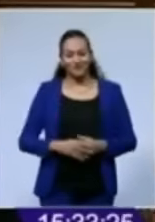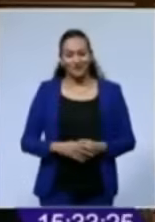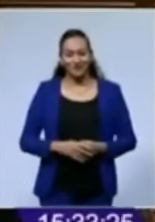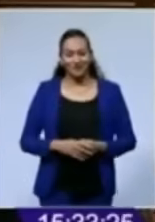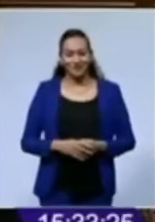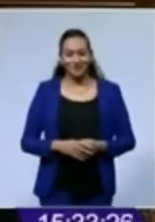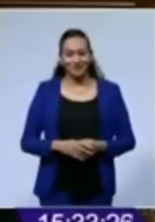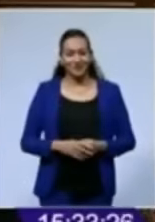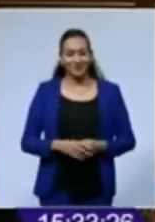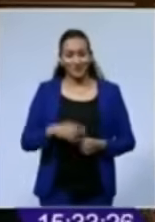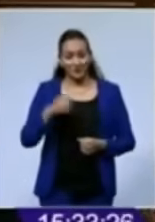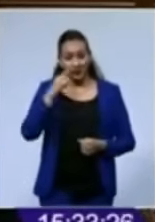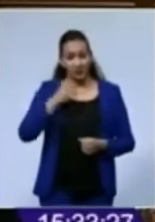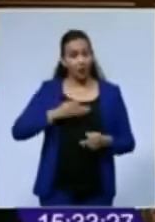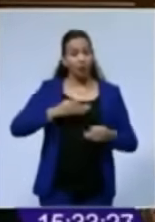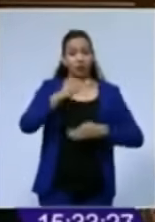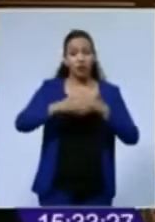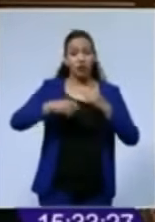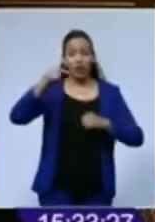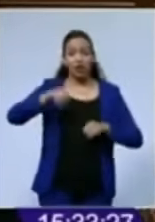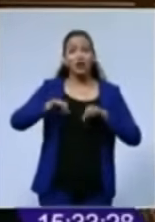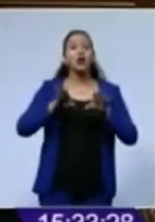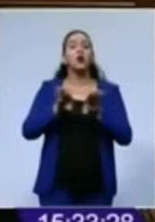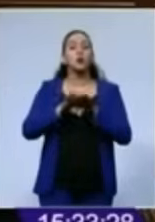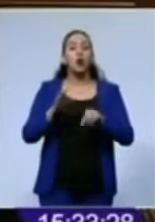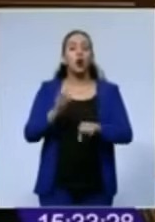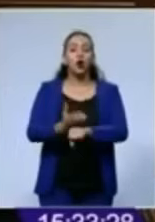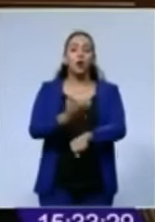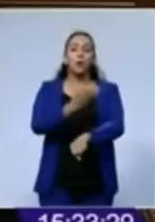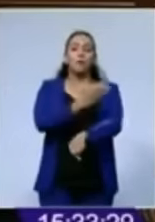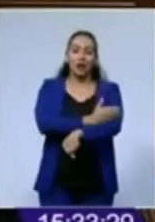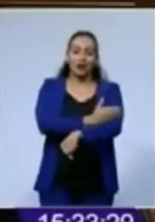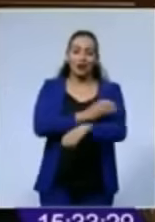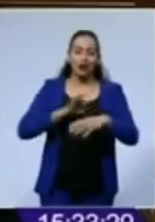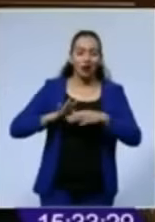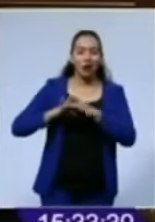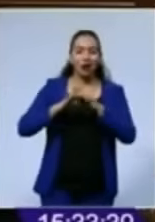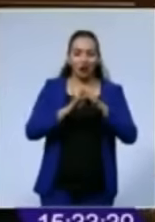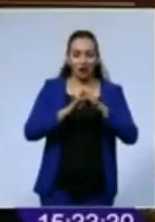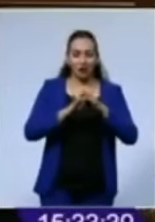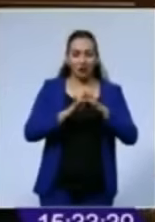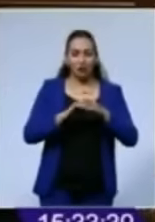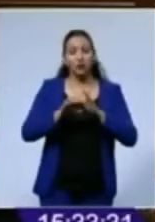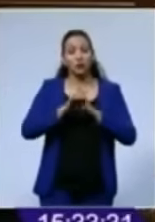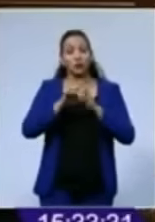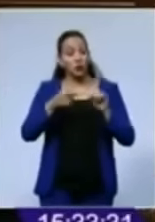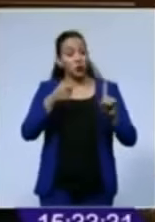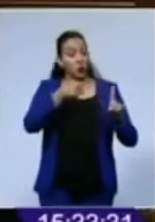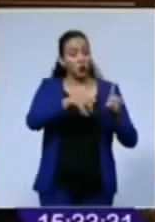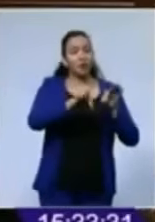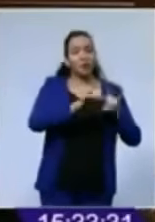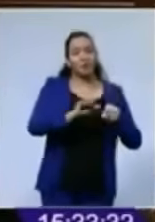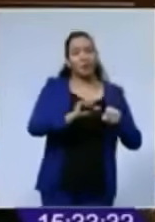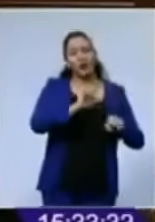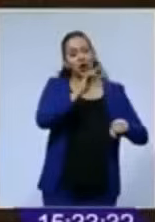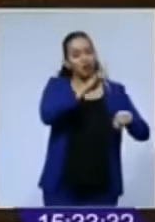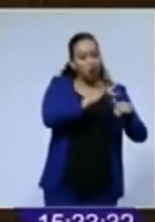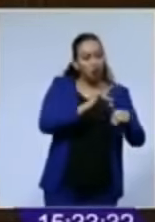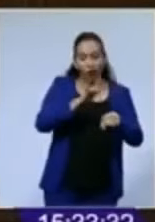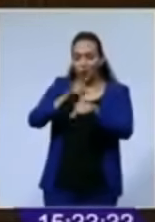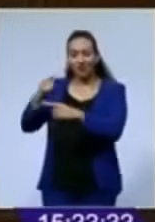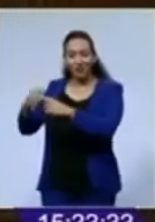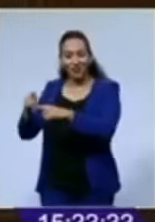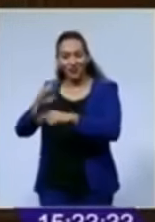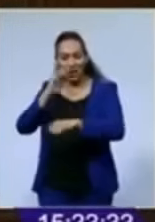gente rica eh lo entre comill porque fue lo que destacó durante su interven mención en la ya lejana primer foro para